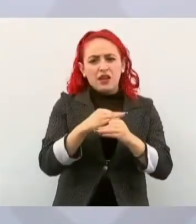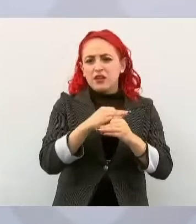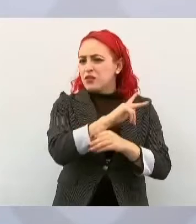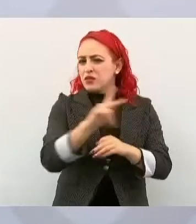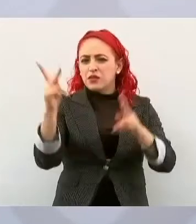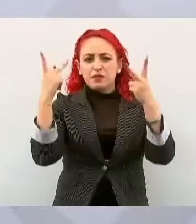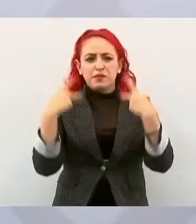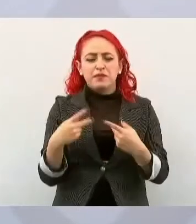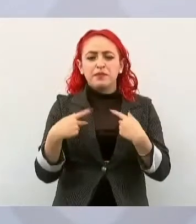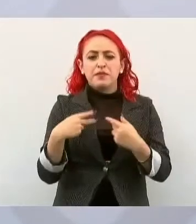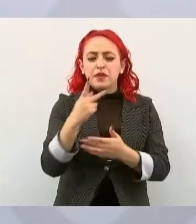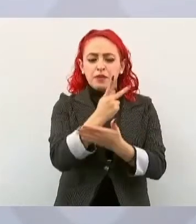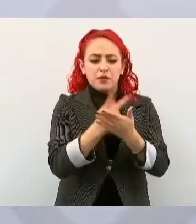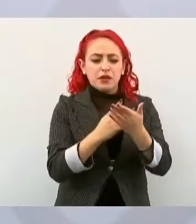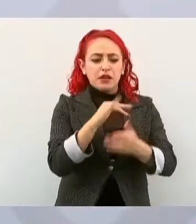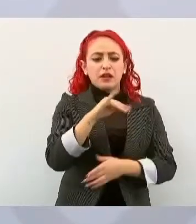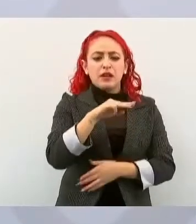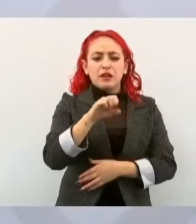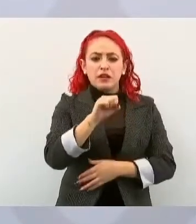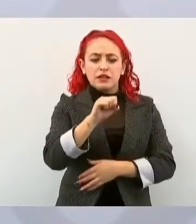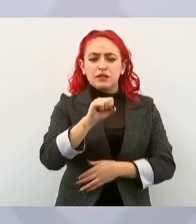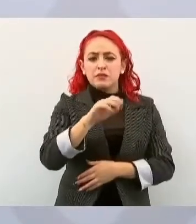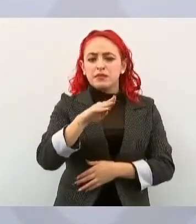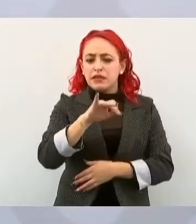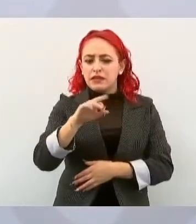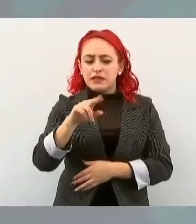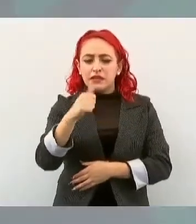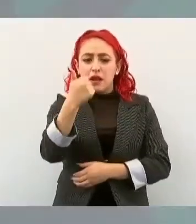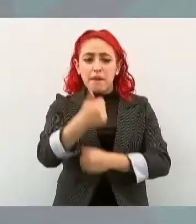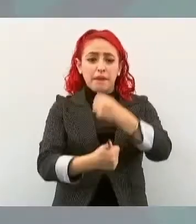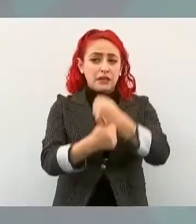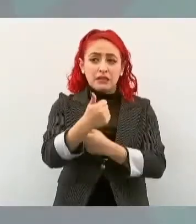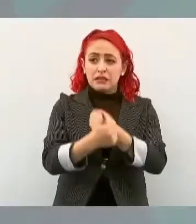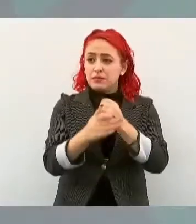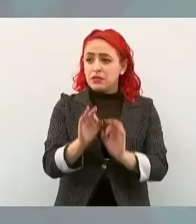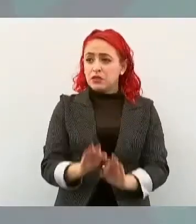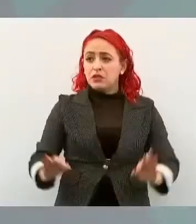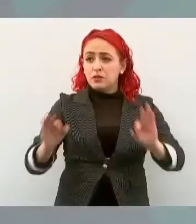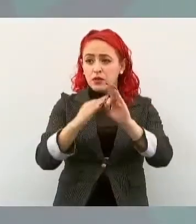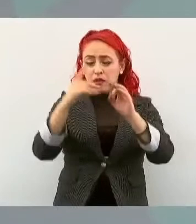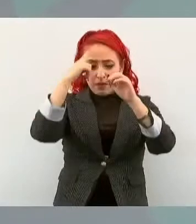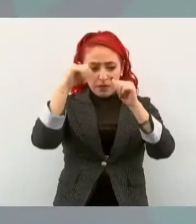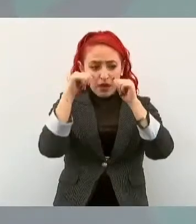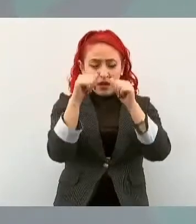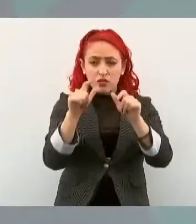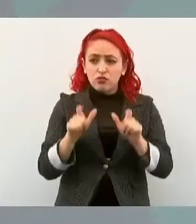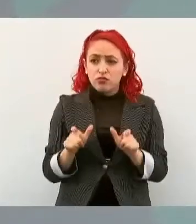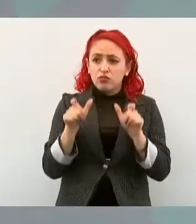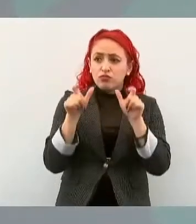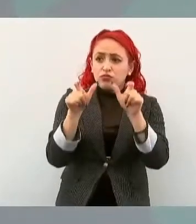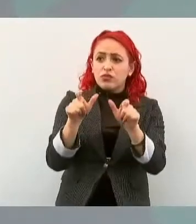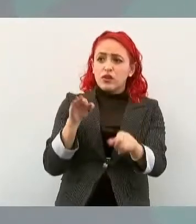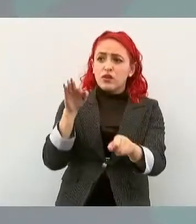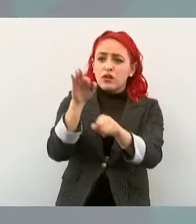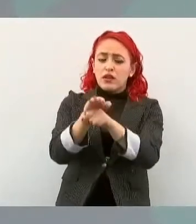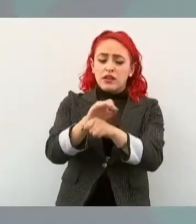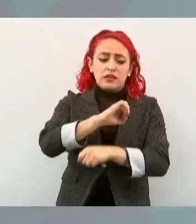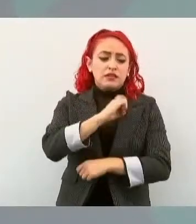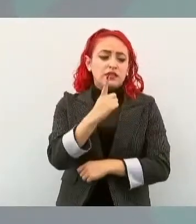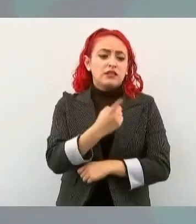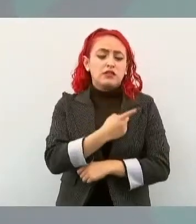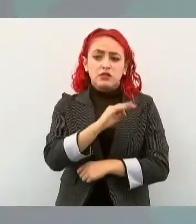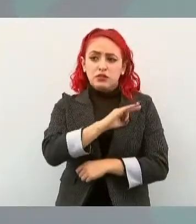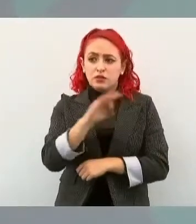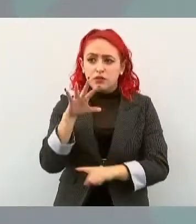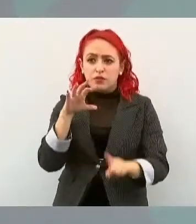programa INS-Bienestar tendrá una participación relevante para que en materia de protección a la salud se